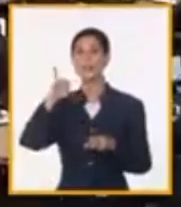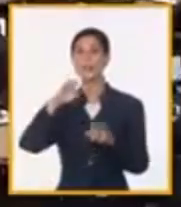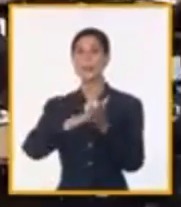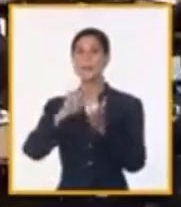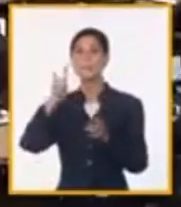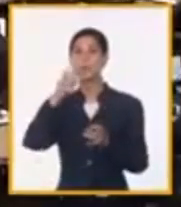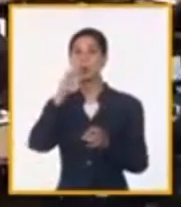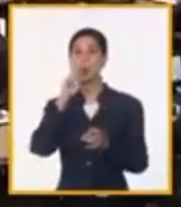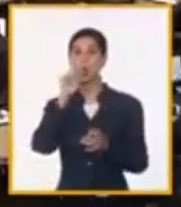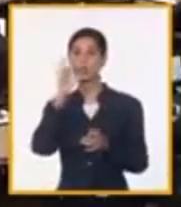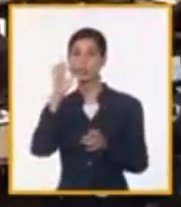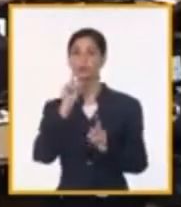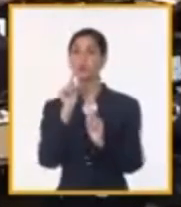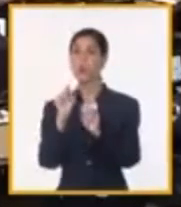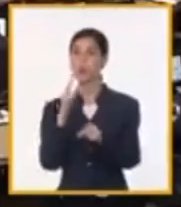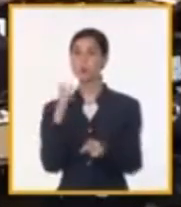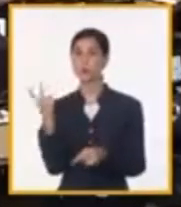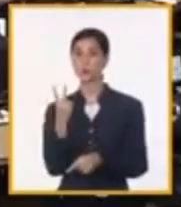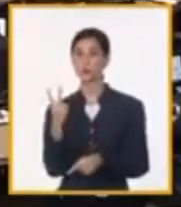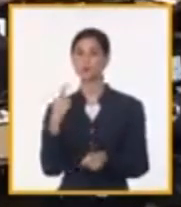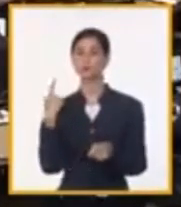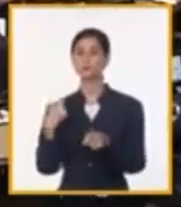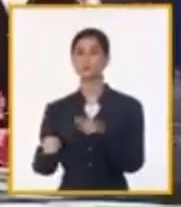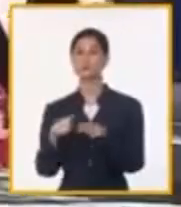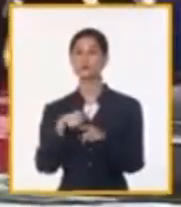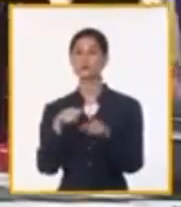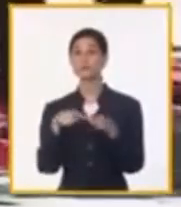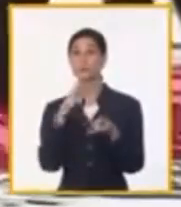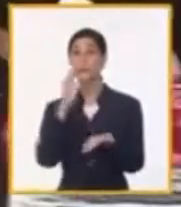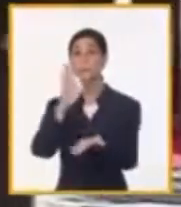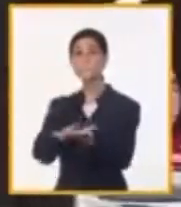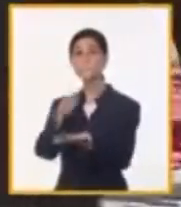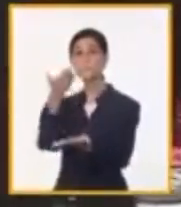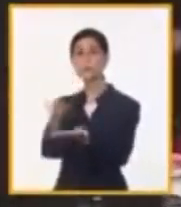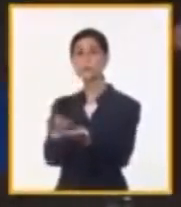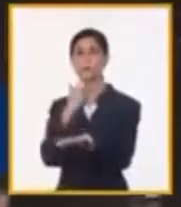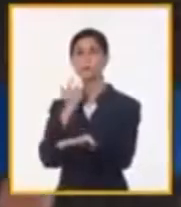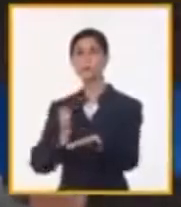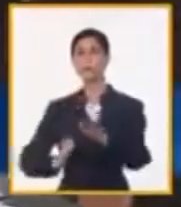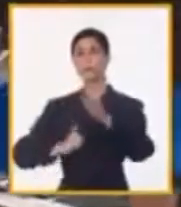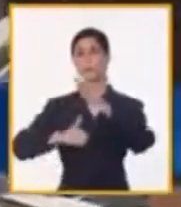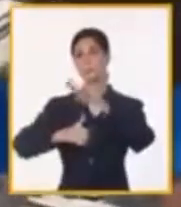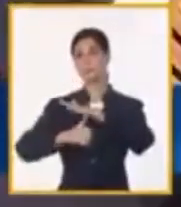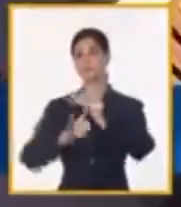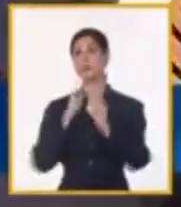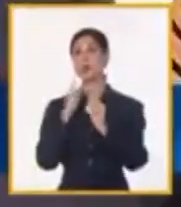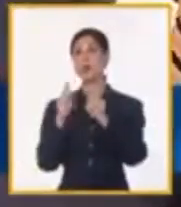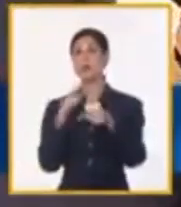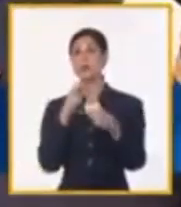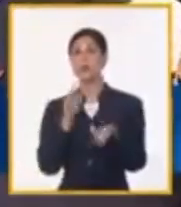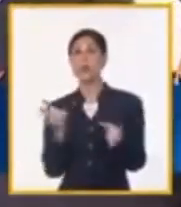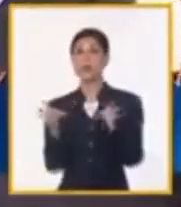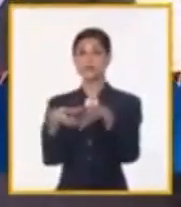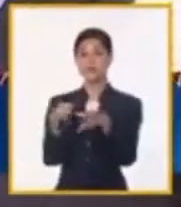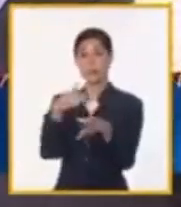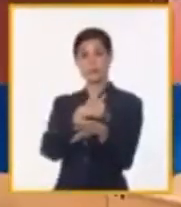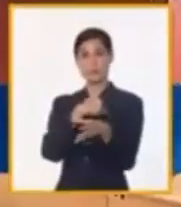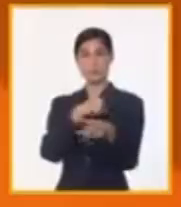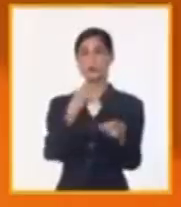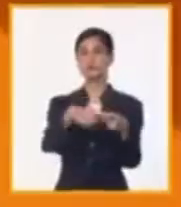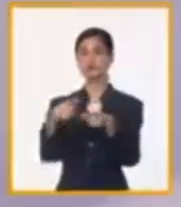país en la asamblea hay respaldo a la propuesta del presidente Para que se puedan establecer bases militares extranjeras en